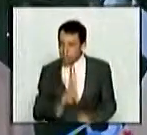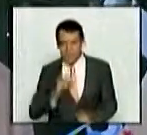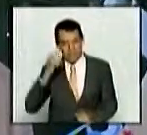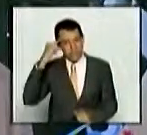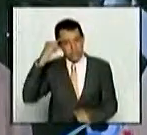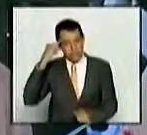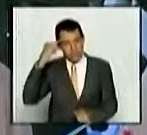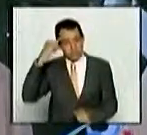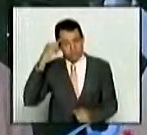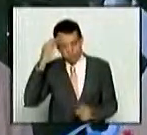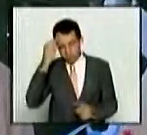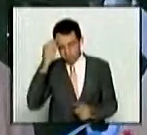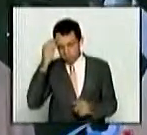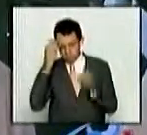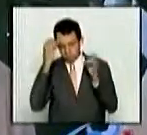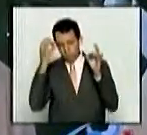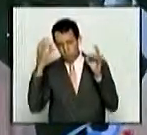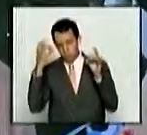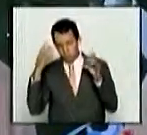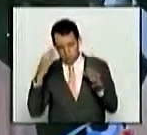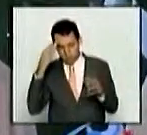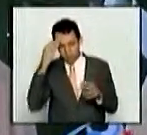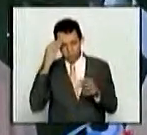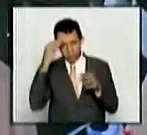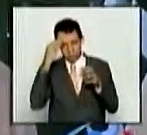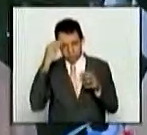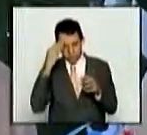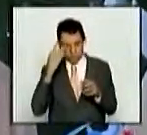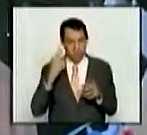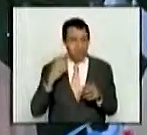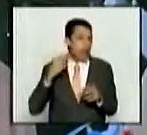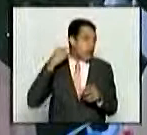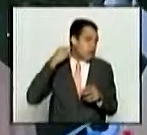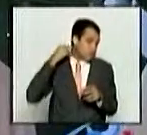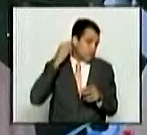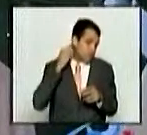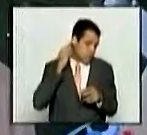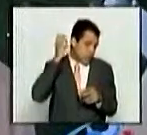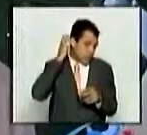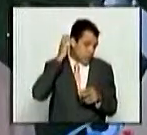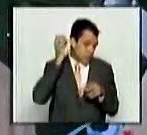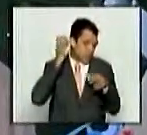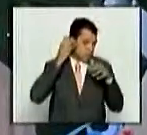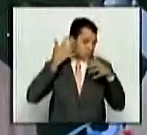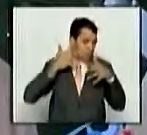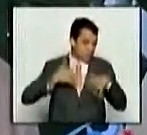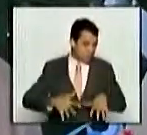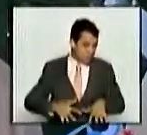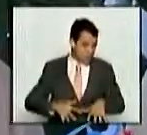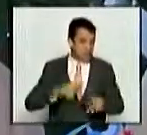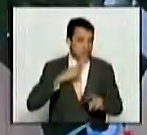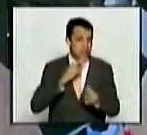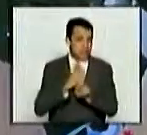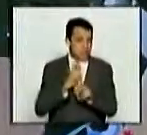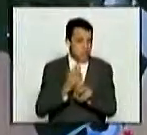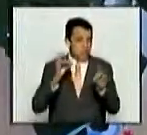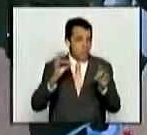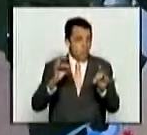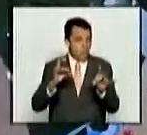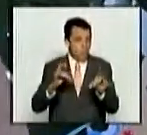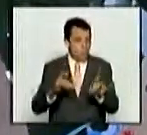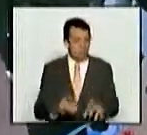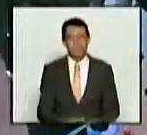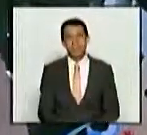migrañas, ¿sí? Que no es más que un dolor irradiado por una cervicalgia, y se ha venido confundiendo con estos dolorcitos de cabeza con migraña.